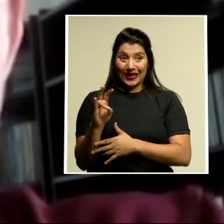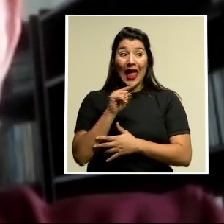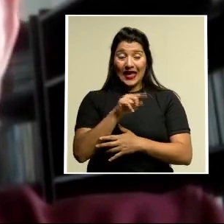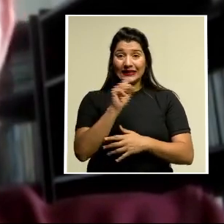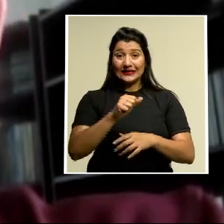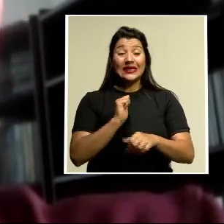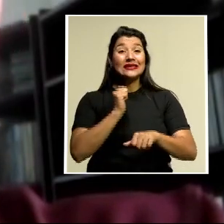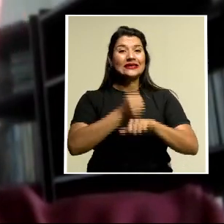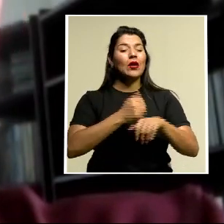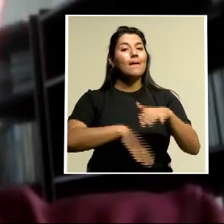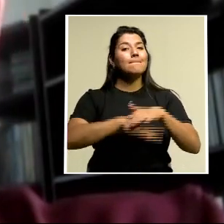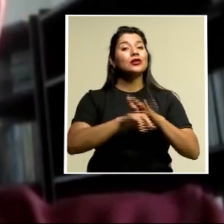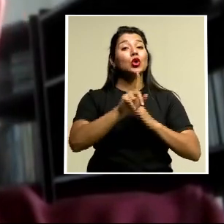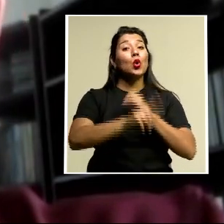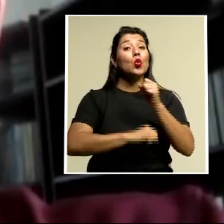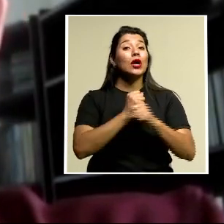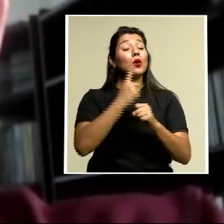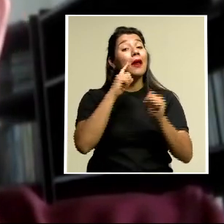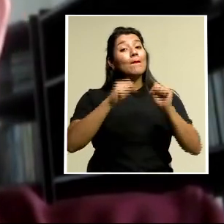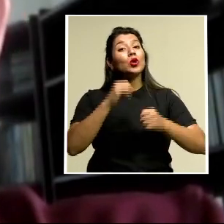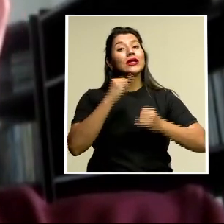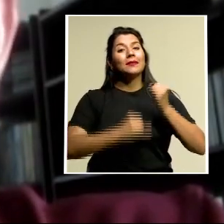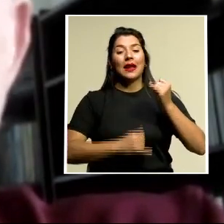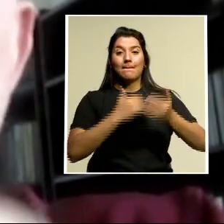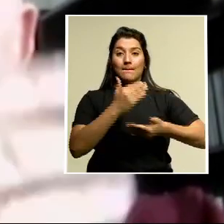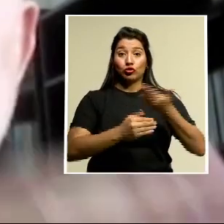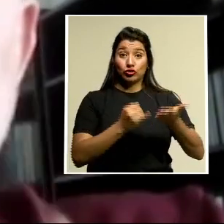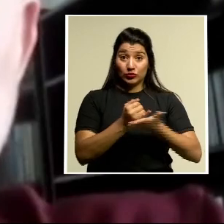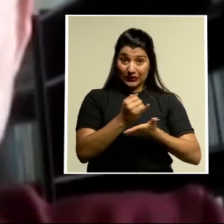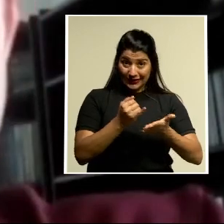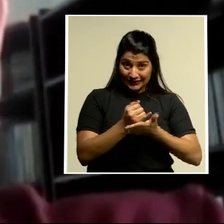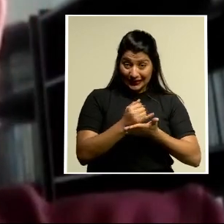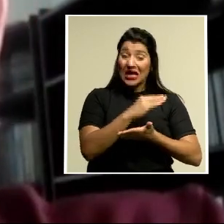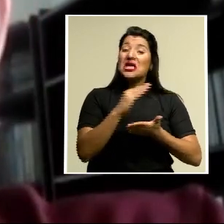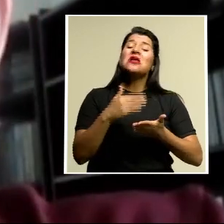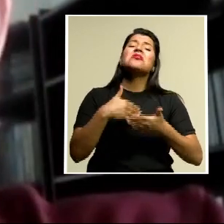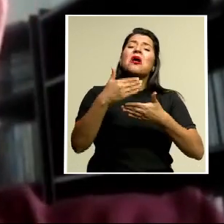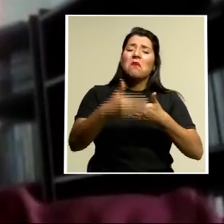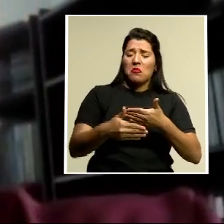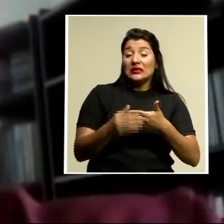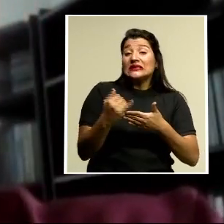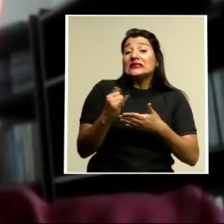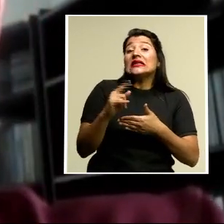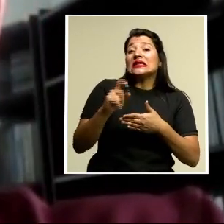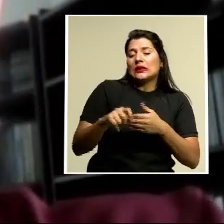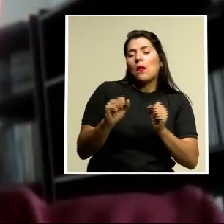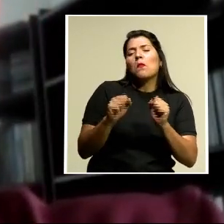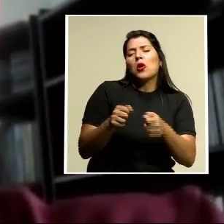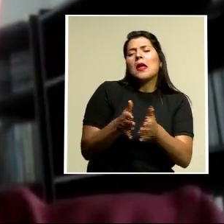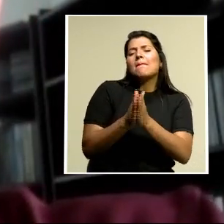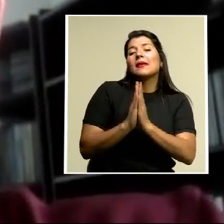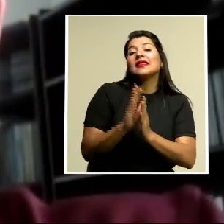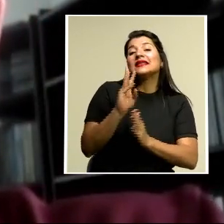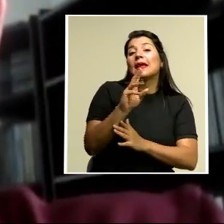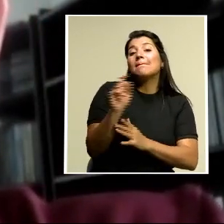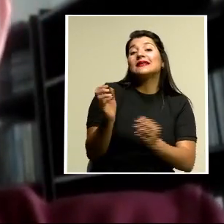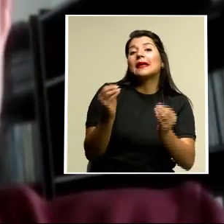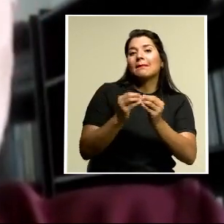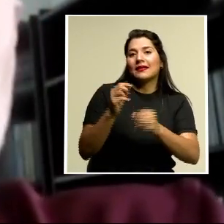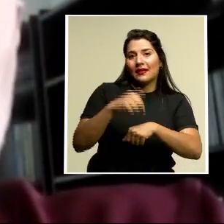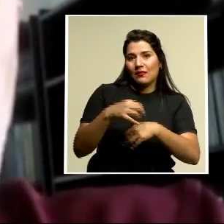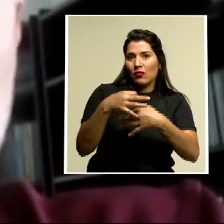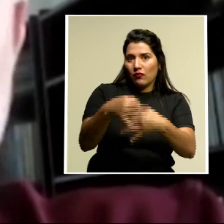no suficientes elementos de prueba para ir a un juicio. La tercera etapa es la más importante, que es el contradictorio, donde